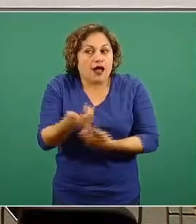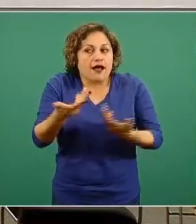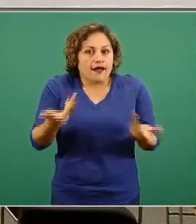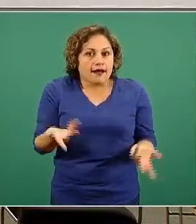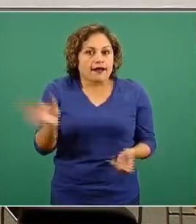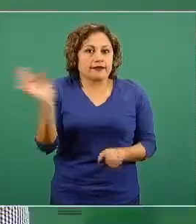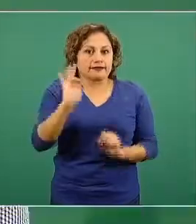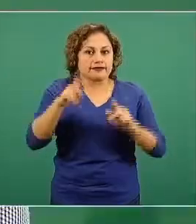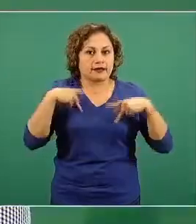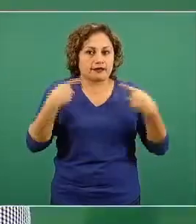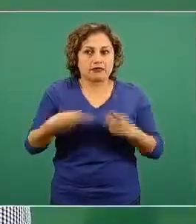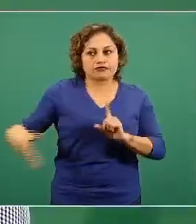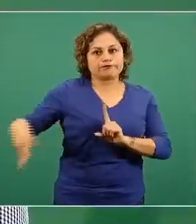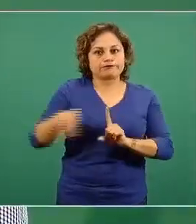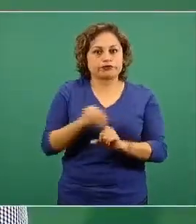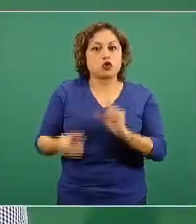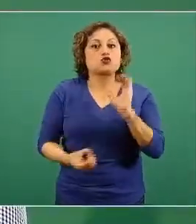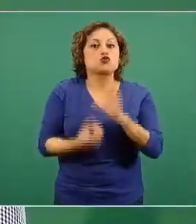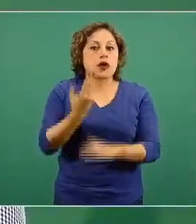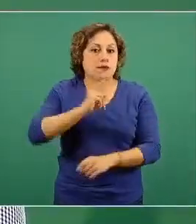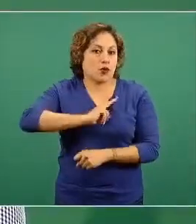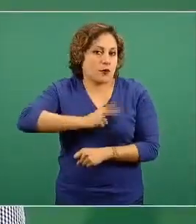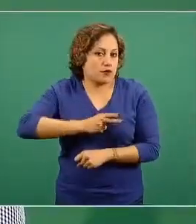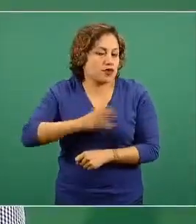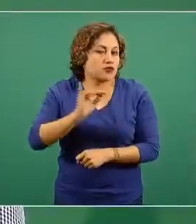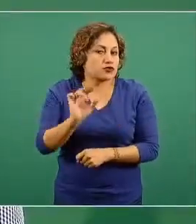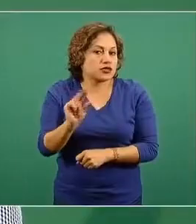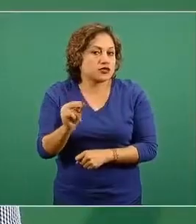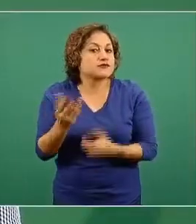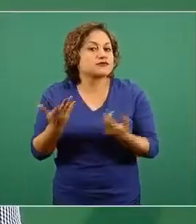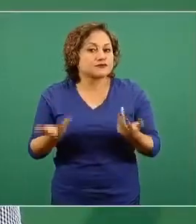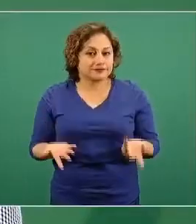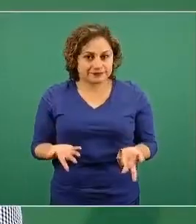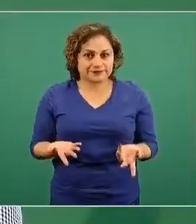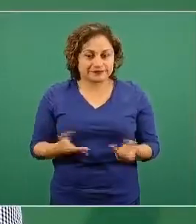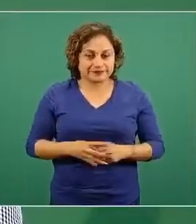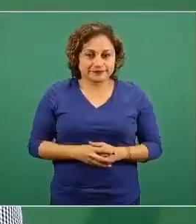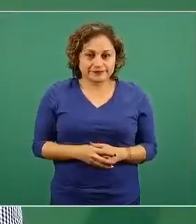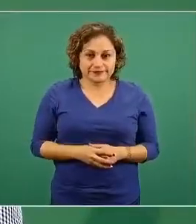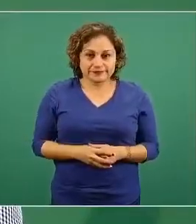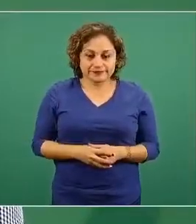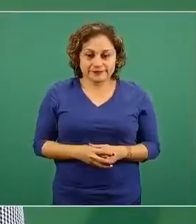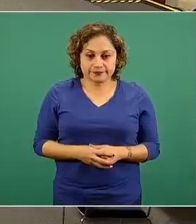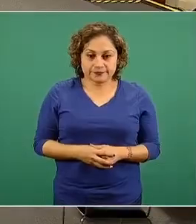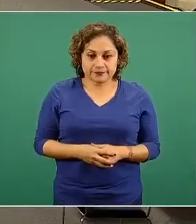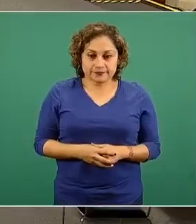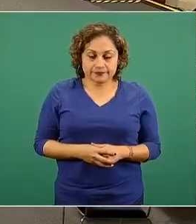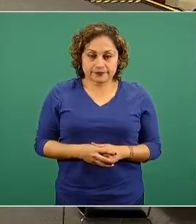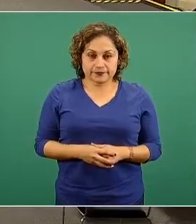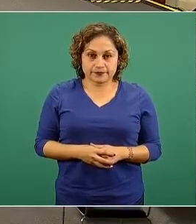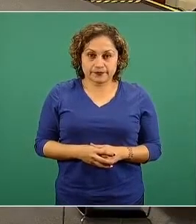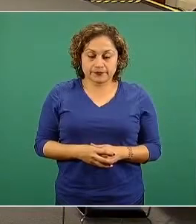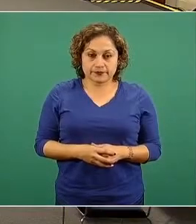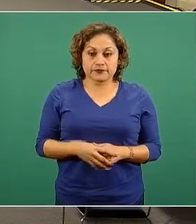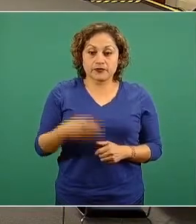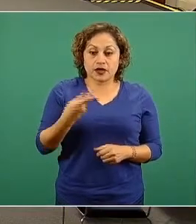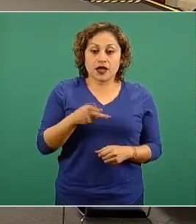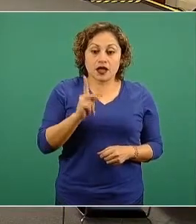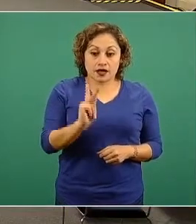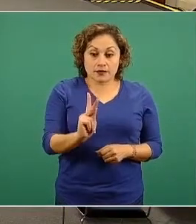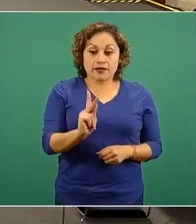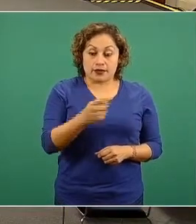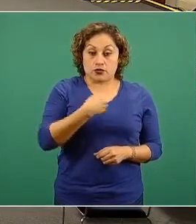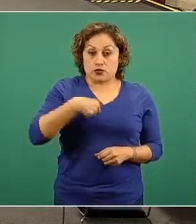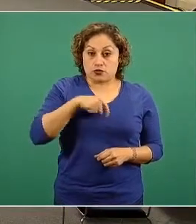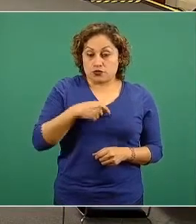lo tanto, es, digamos, mucho más sencillo que se transmita entre este grupo de personas. Pero, como comentamos hace